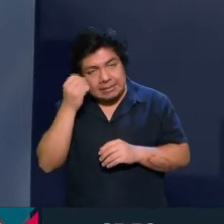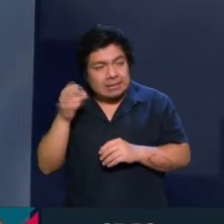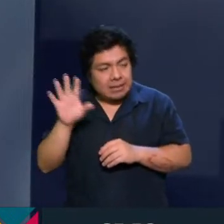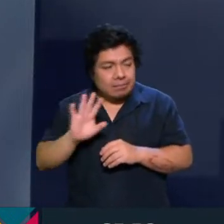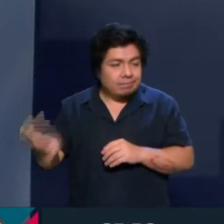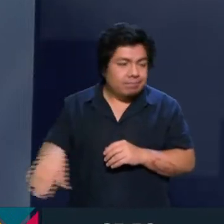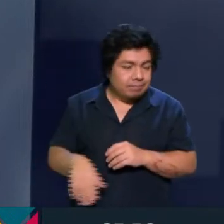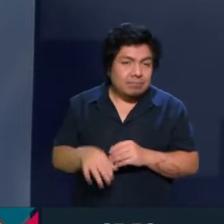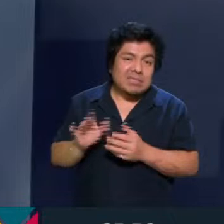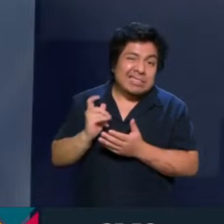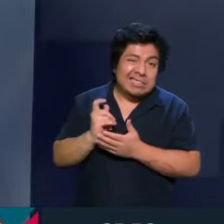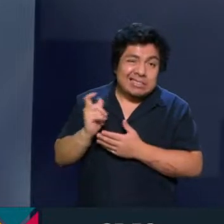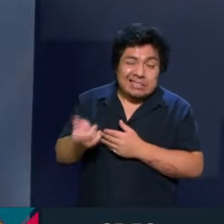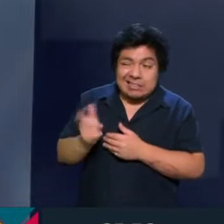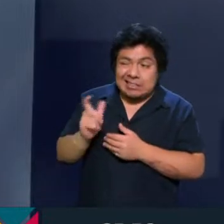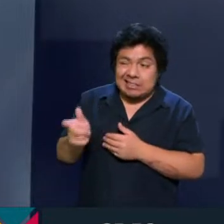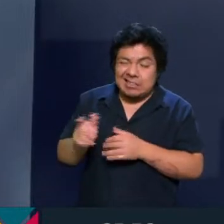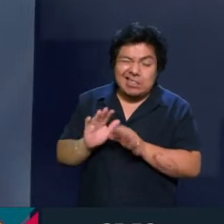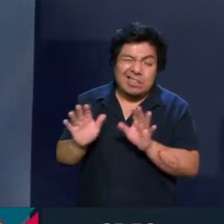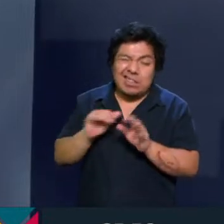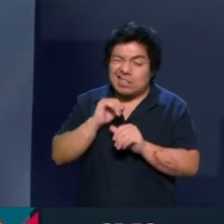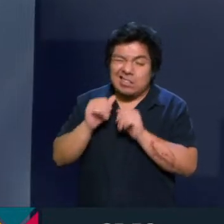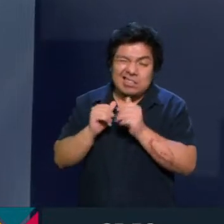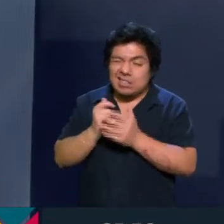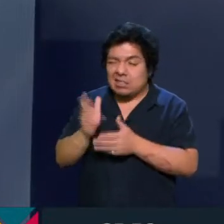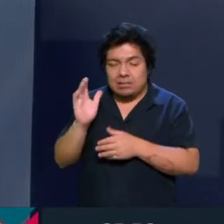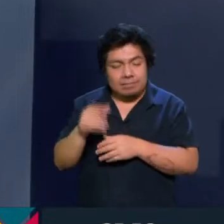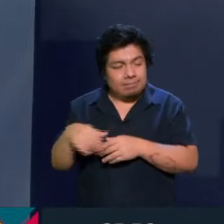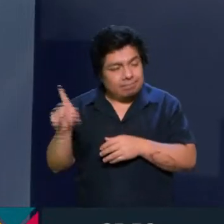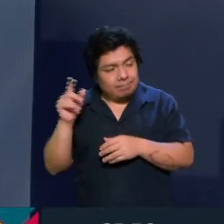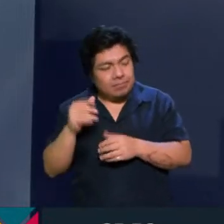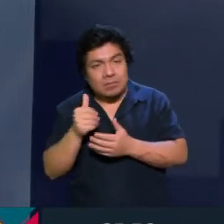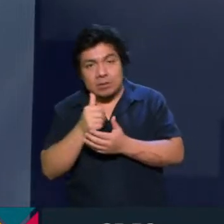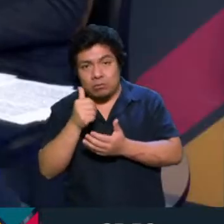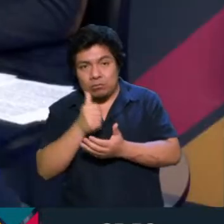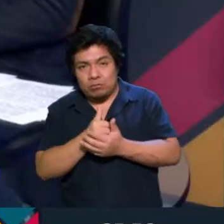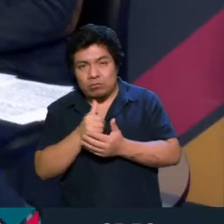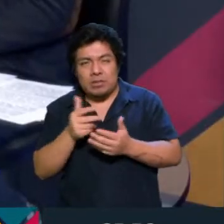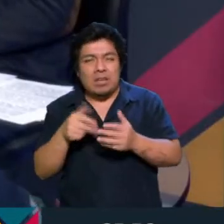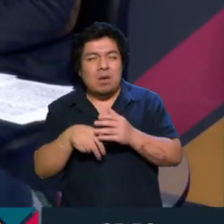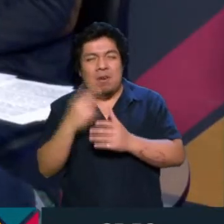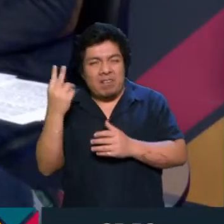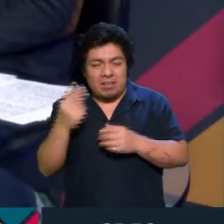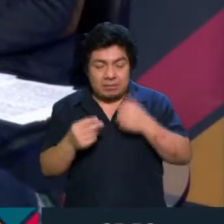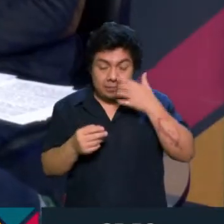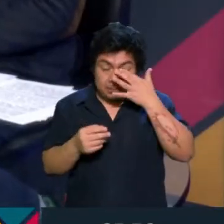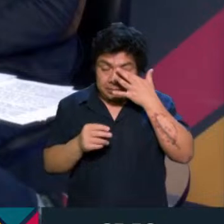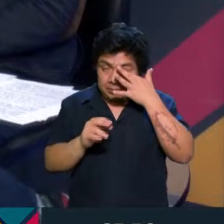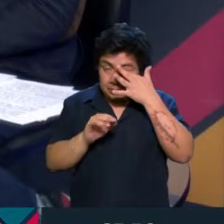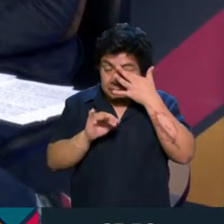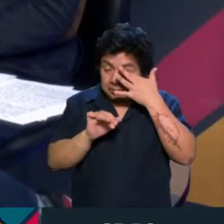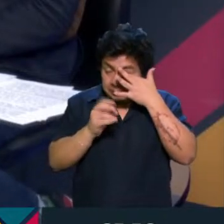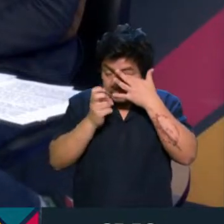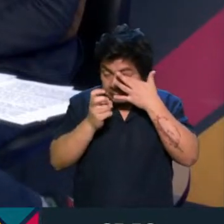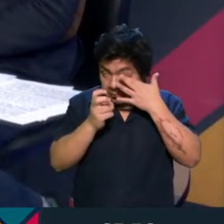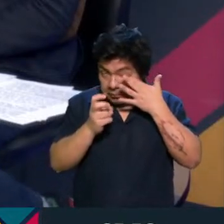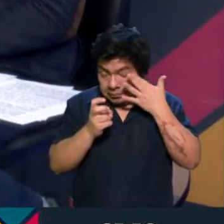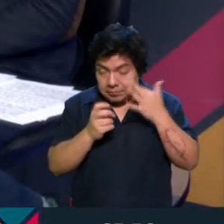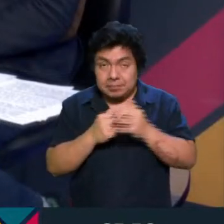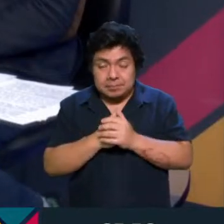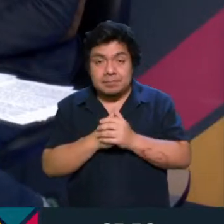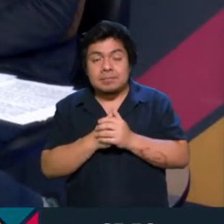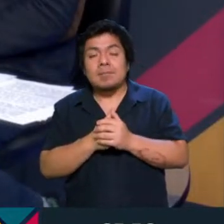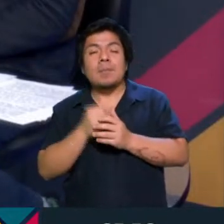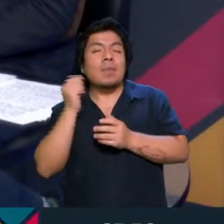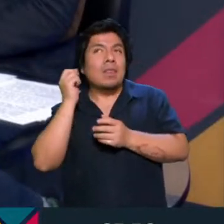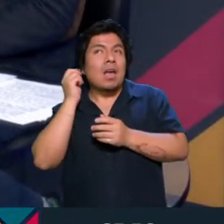mejor se sigue pagando o se deja de pagar y quedan como ciudades fantasmas, ¿cierto? Así es. Sí, y se está haciendo, qué bueno que lo mencionas, porque justo diste